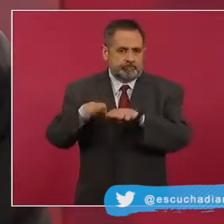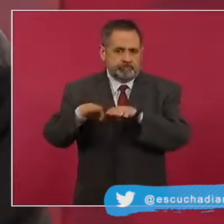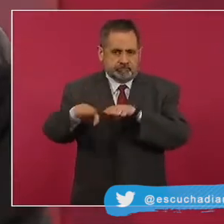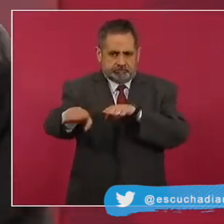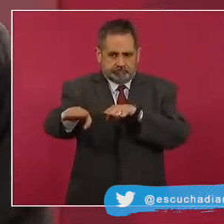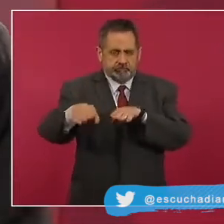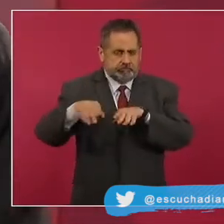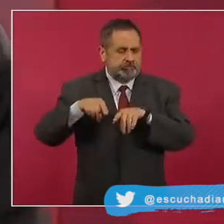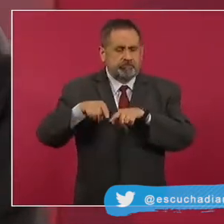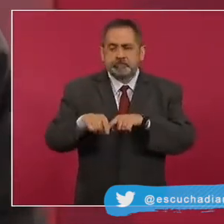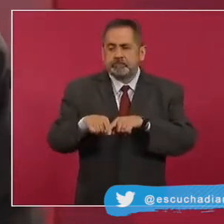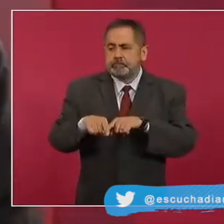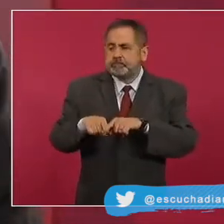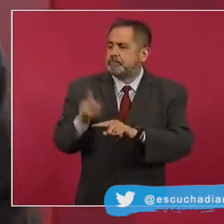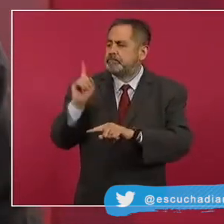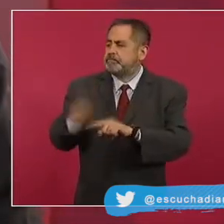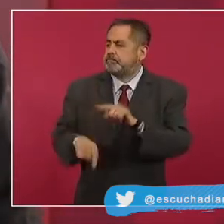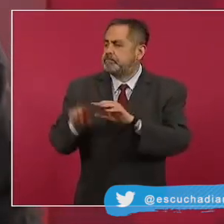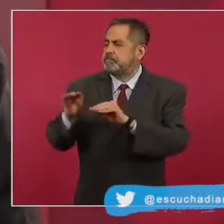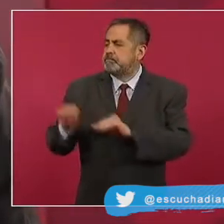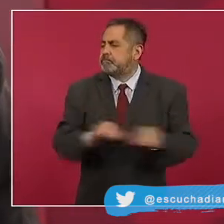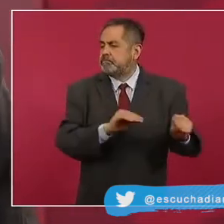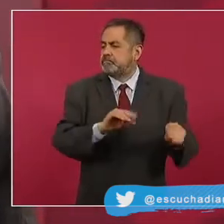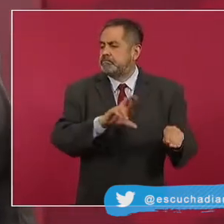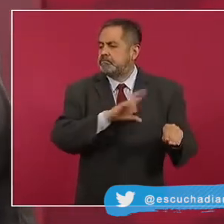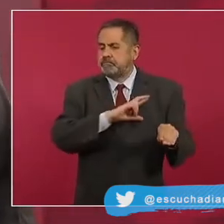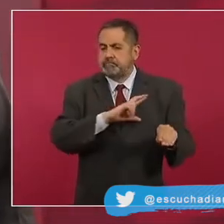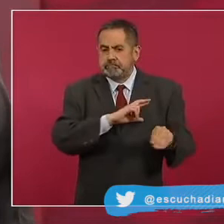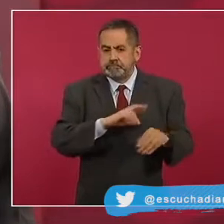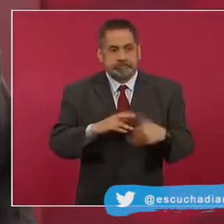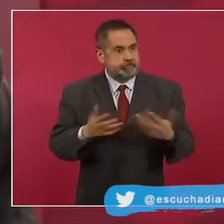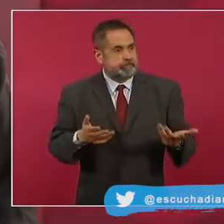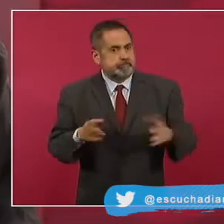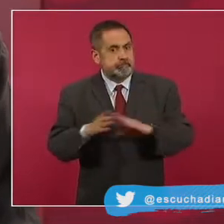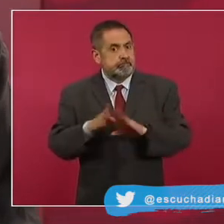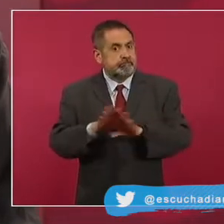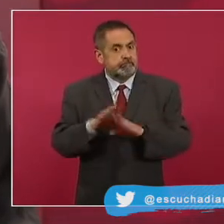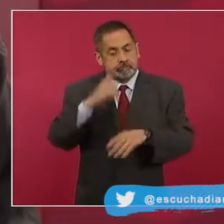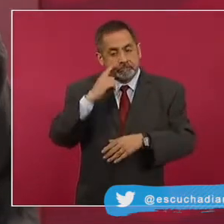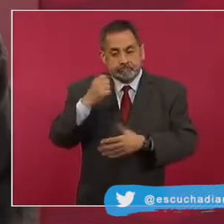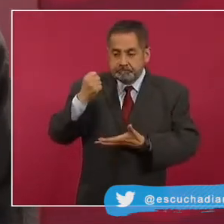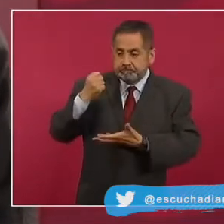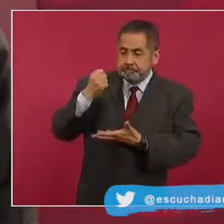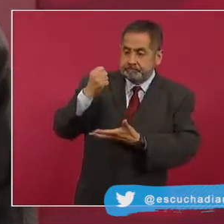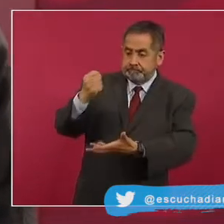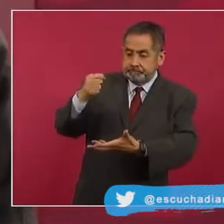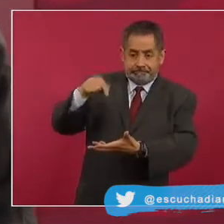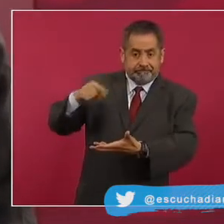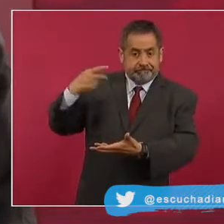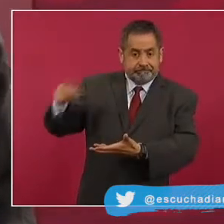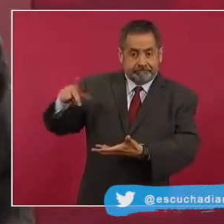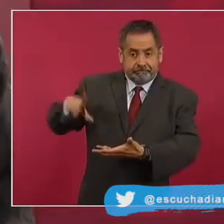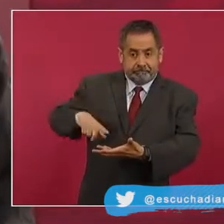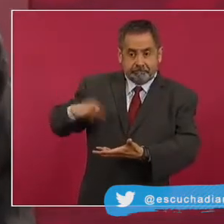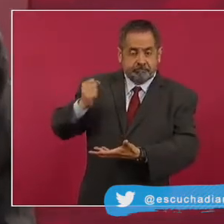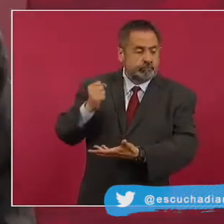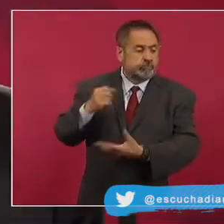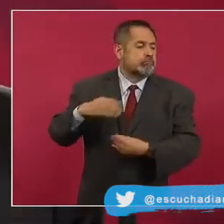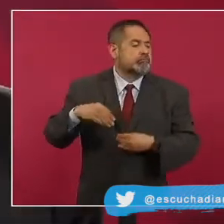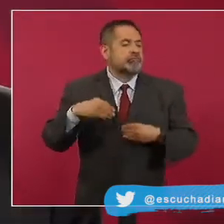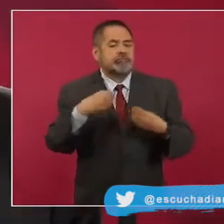el presidente responde al reportero español méxico tiene respeto por los presidentes de rusia china y eeuu